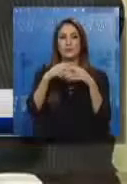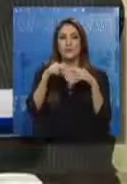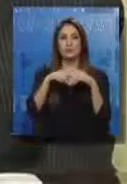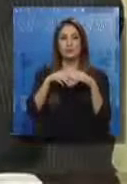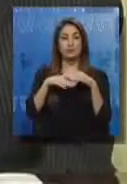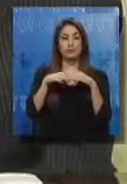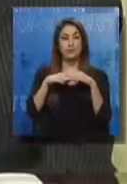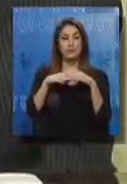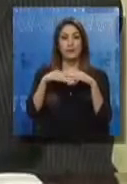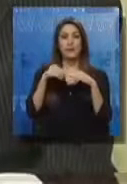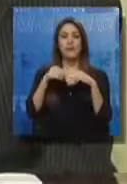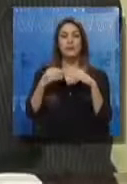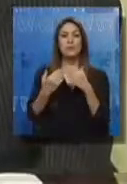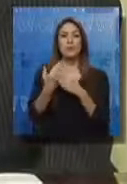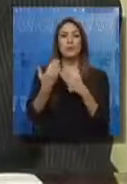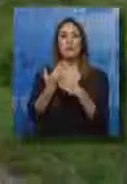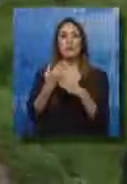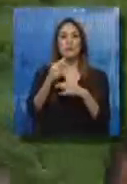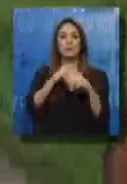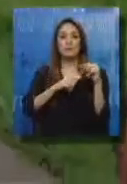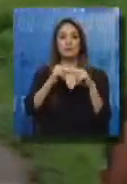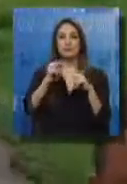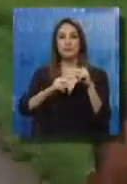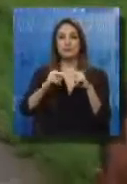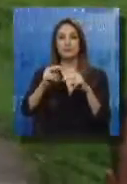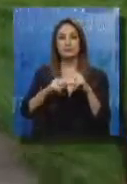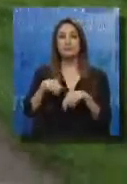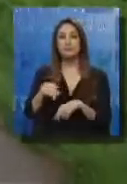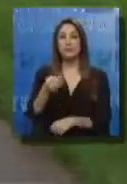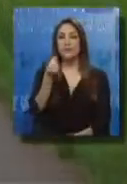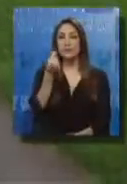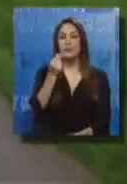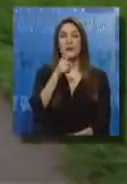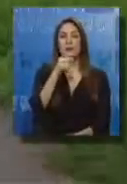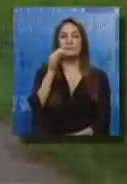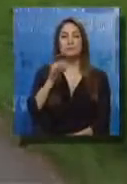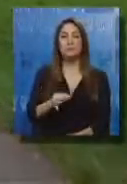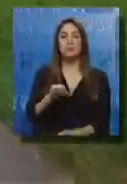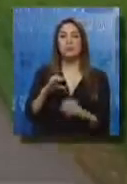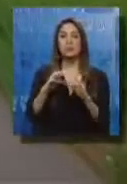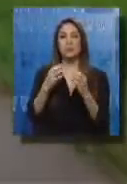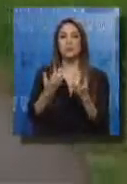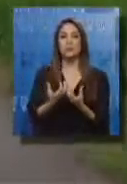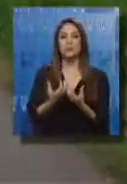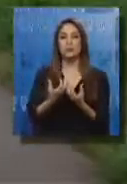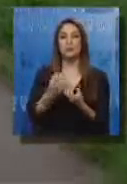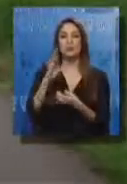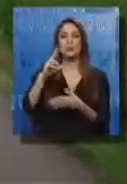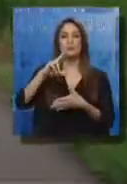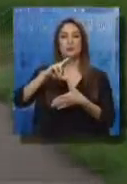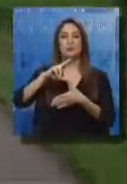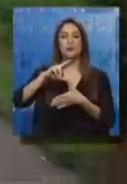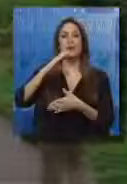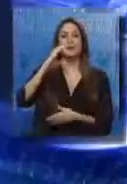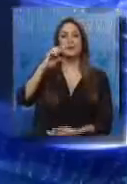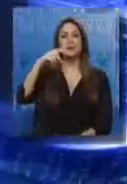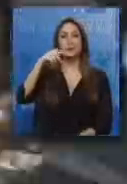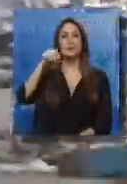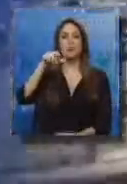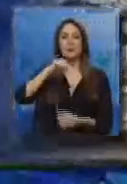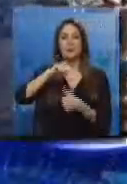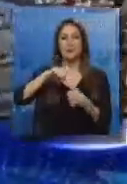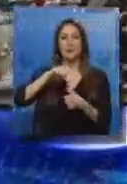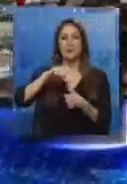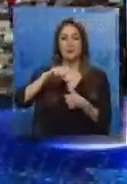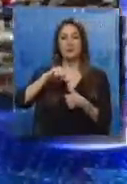haya nueva infraestructura. Esta cifra la afirmó también la Comisión Económica para América Latina y el Caribe, CEPAL. El